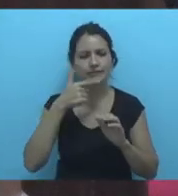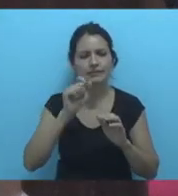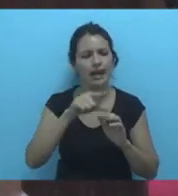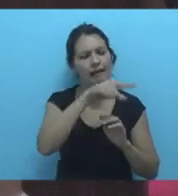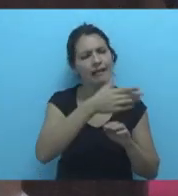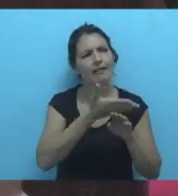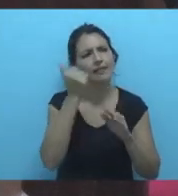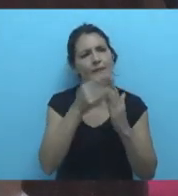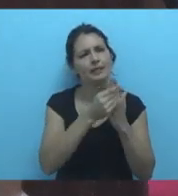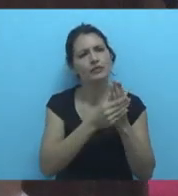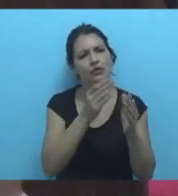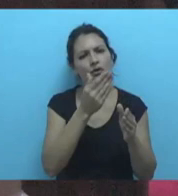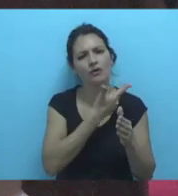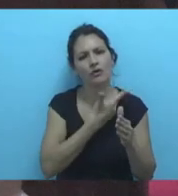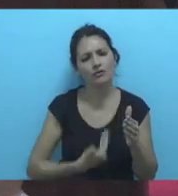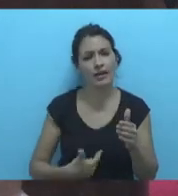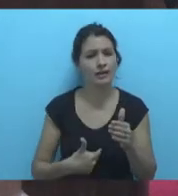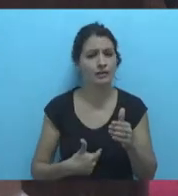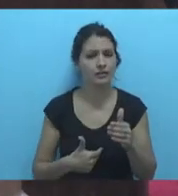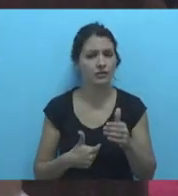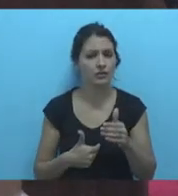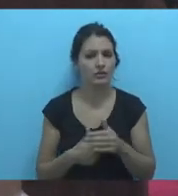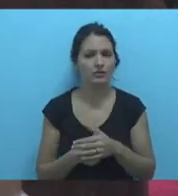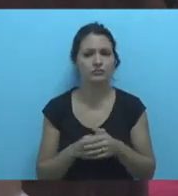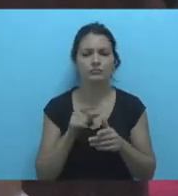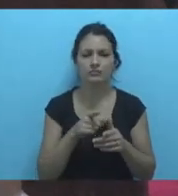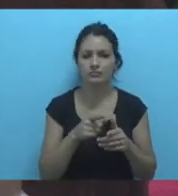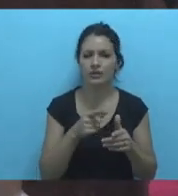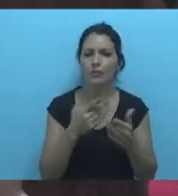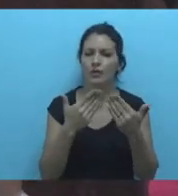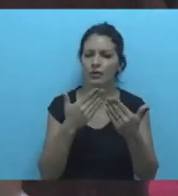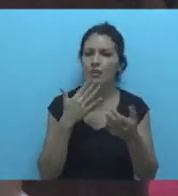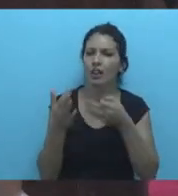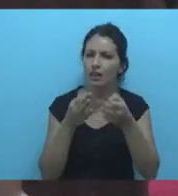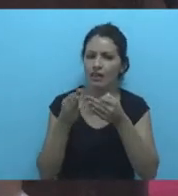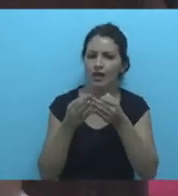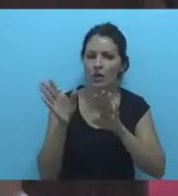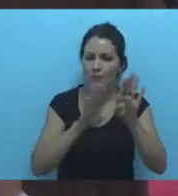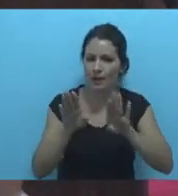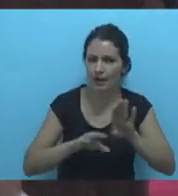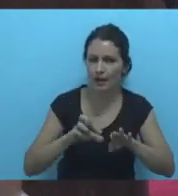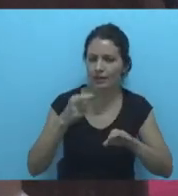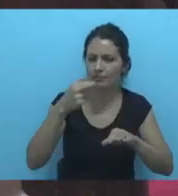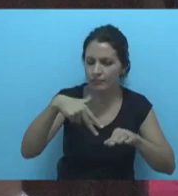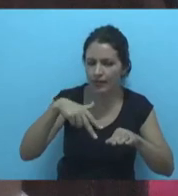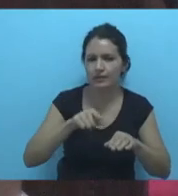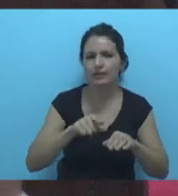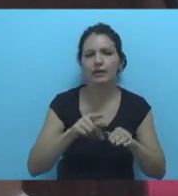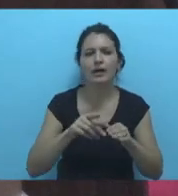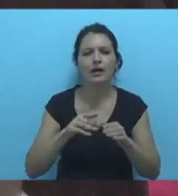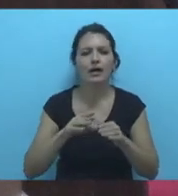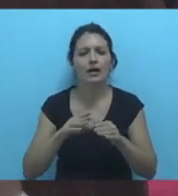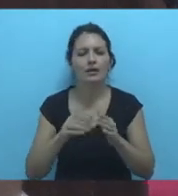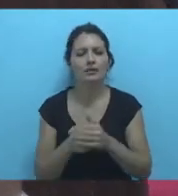como ministro de Gobierno en ese momento, como ministro de Obey, facilitó que luego se enviara lo que fue el plan estratégico y que después el